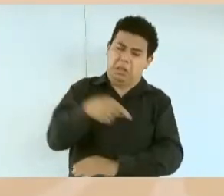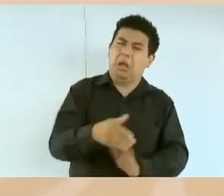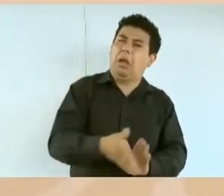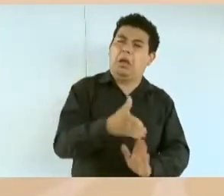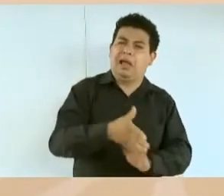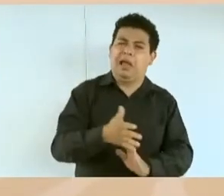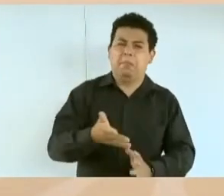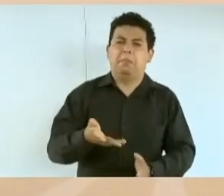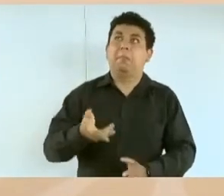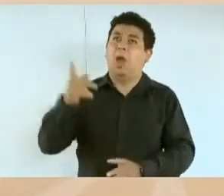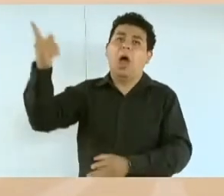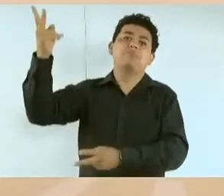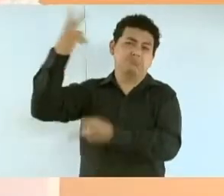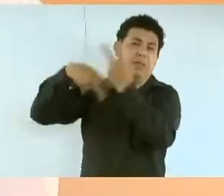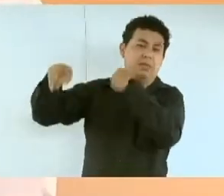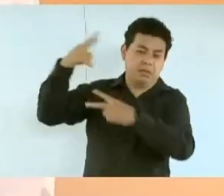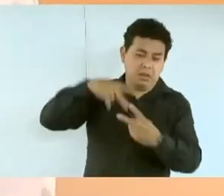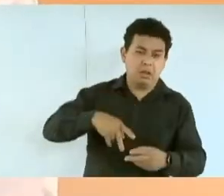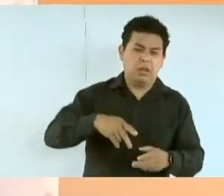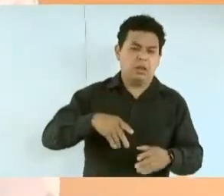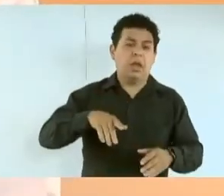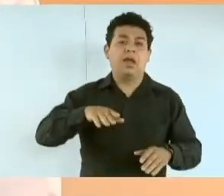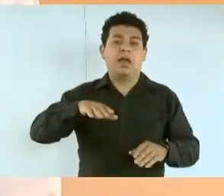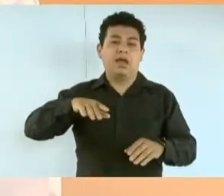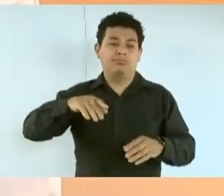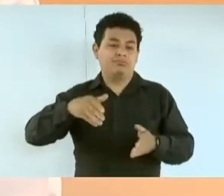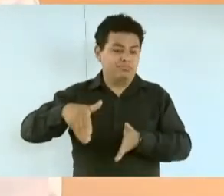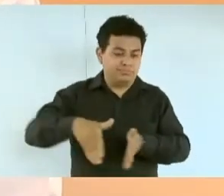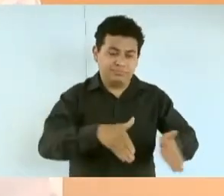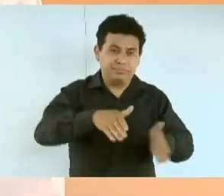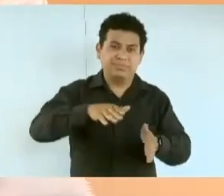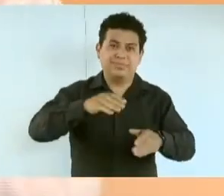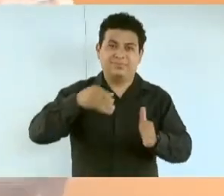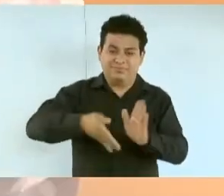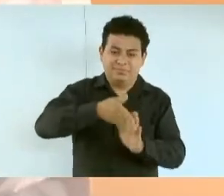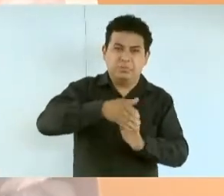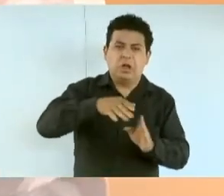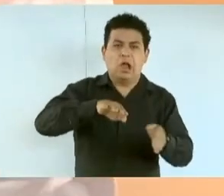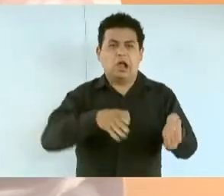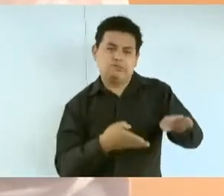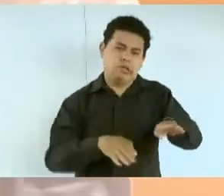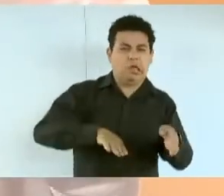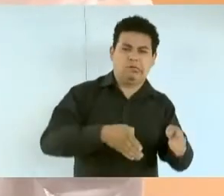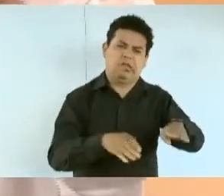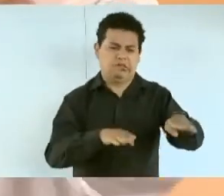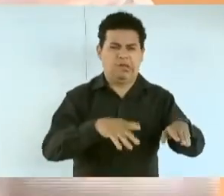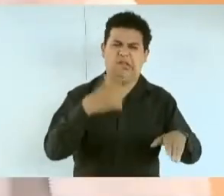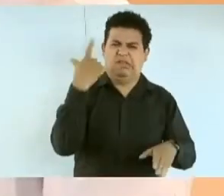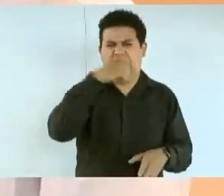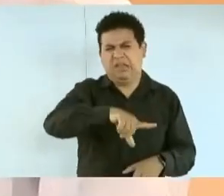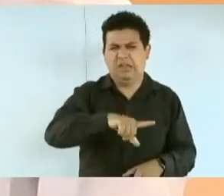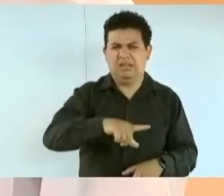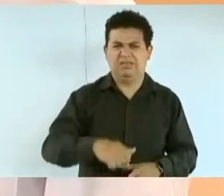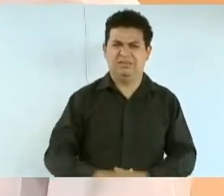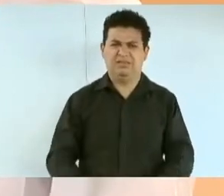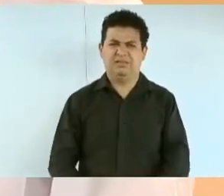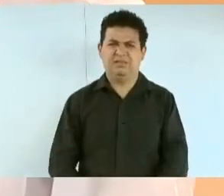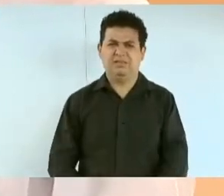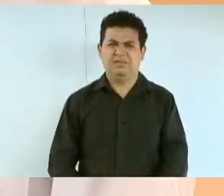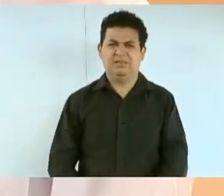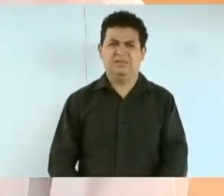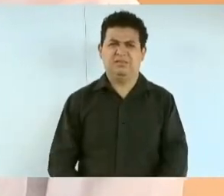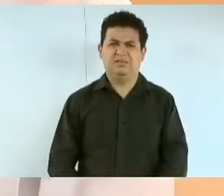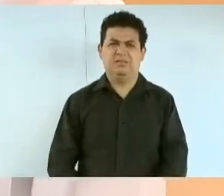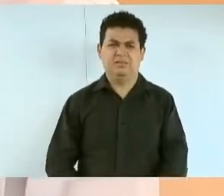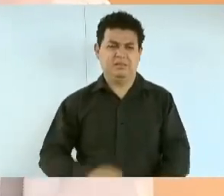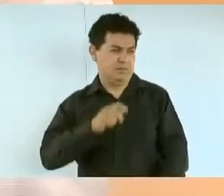pues hacen un camino mal hecho, una capita de emulsión